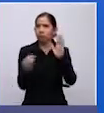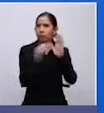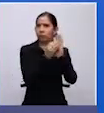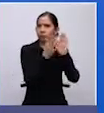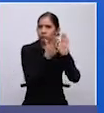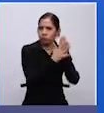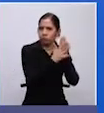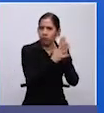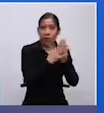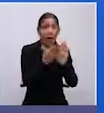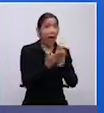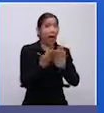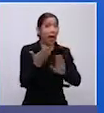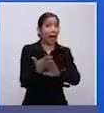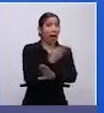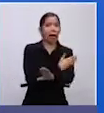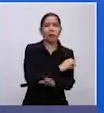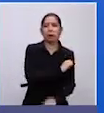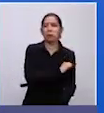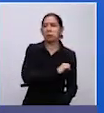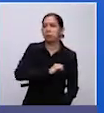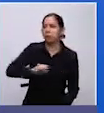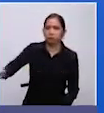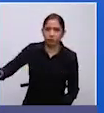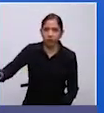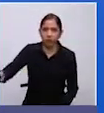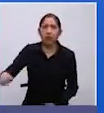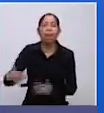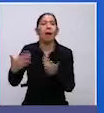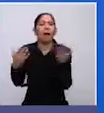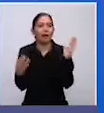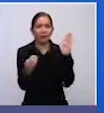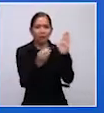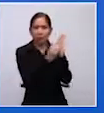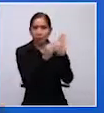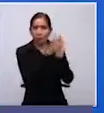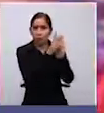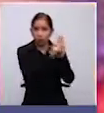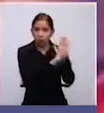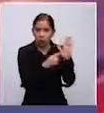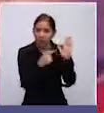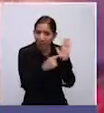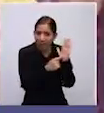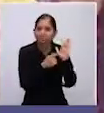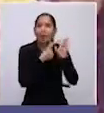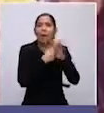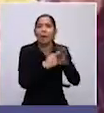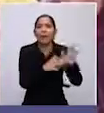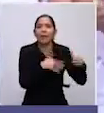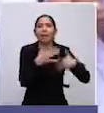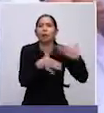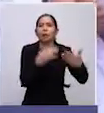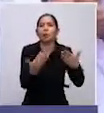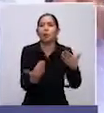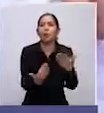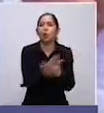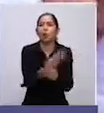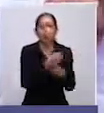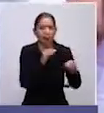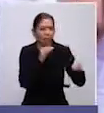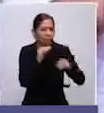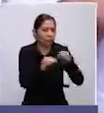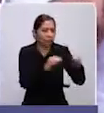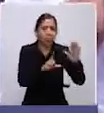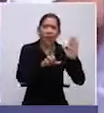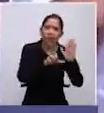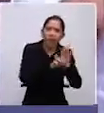población históricamente excluida en el texto constitucional, y a partir de aquello ingresamos también en una nueva legislación que lo que